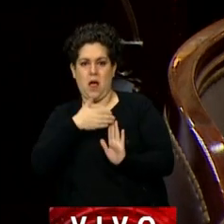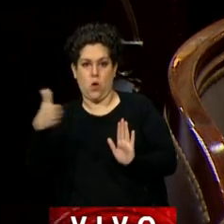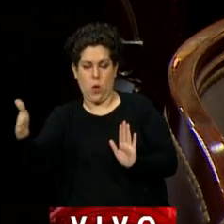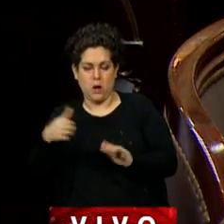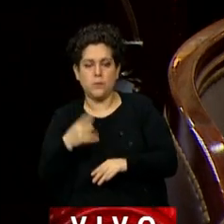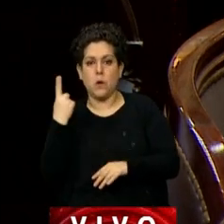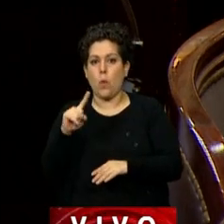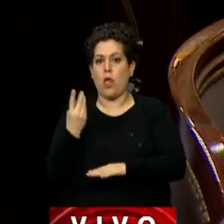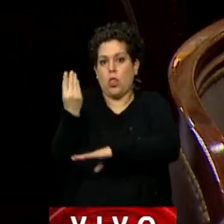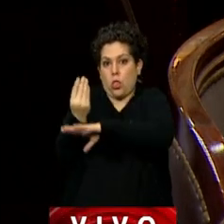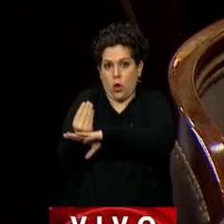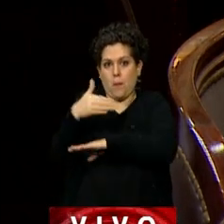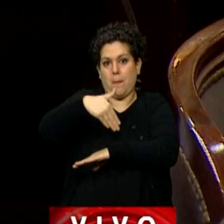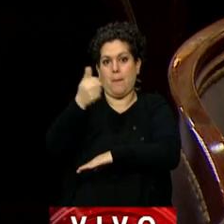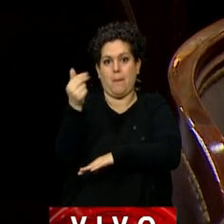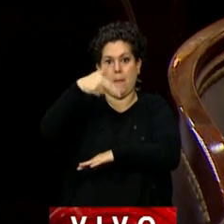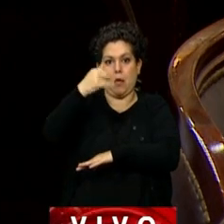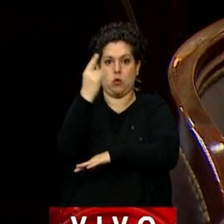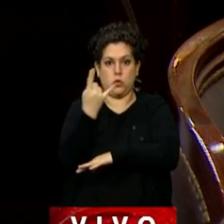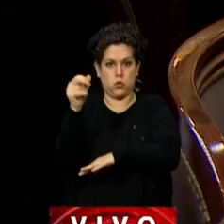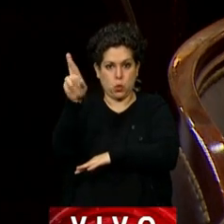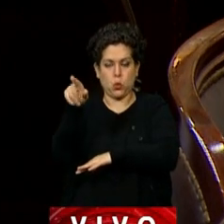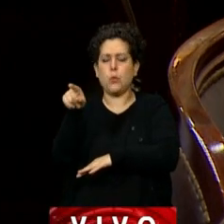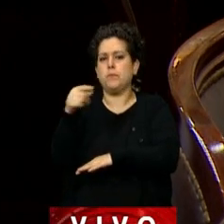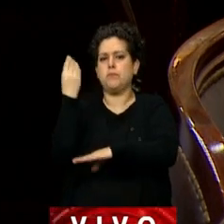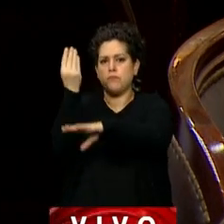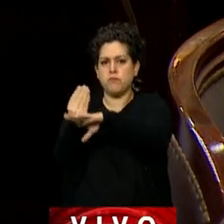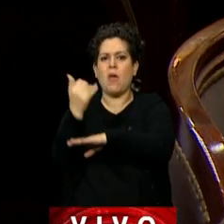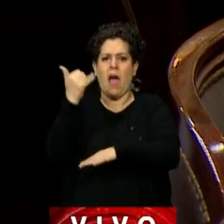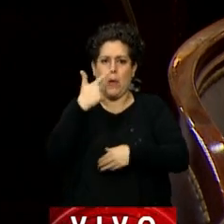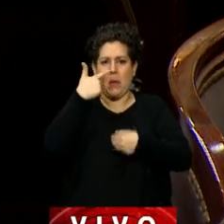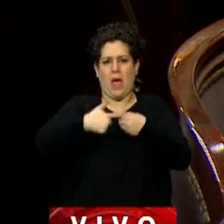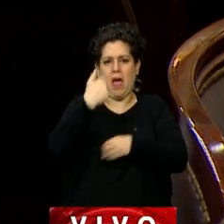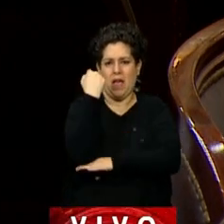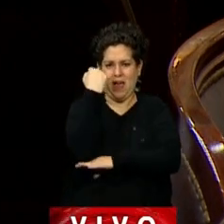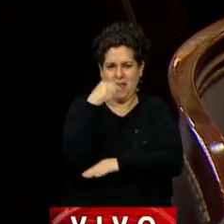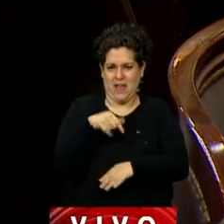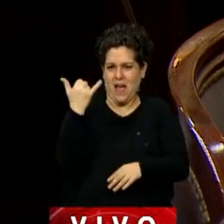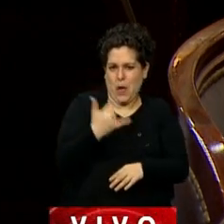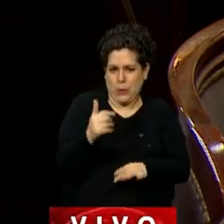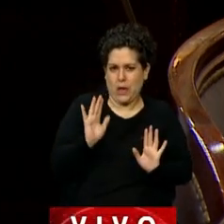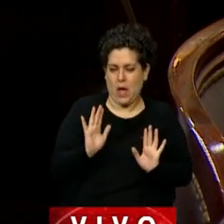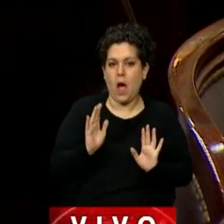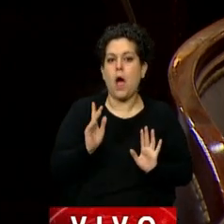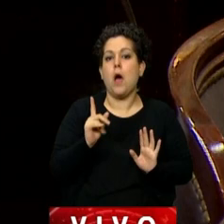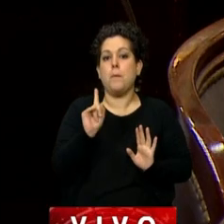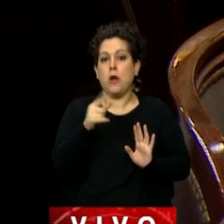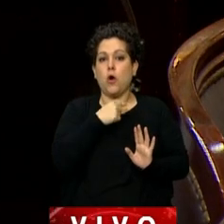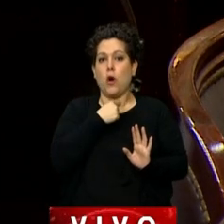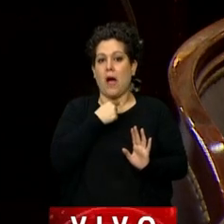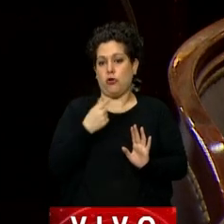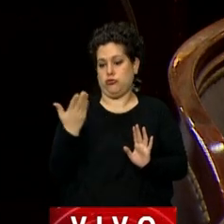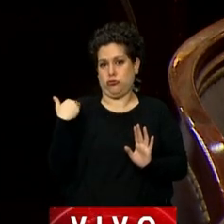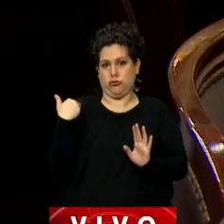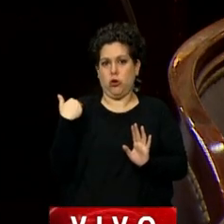Mansur asumió como jefe de gabinete, en el país había gasoil, a pesar de que el 4 de agosto, unos días